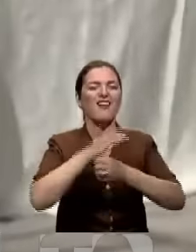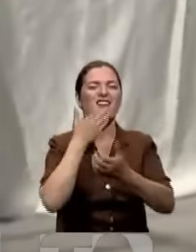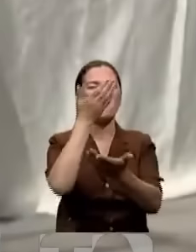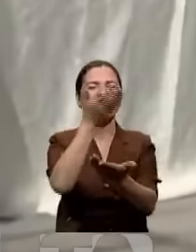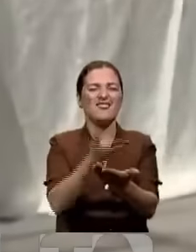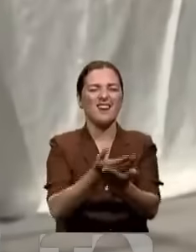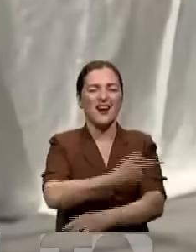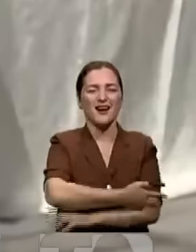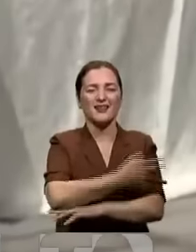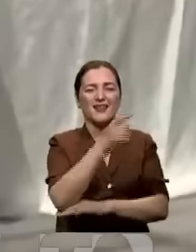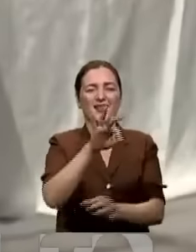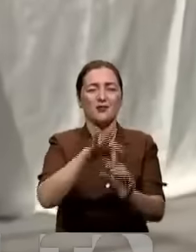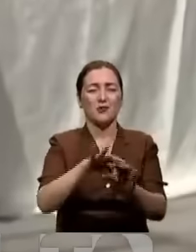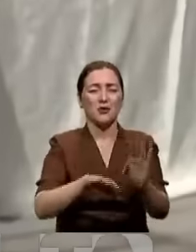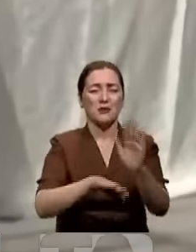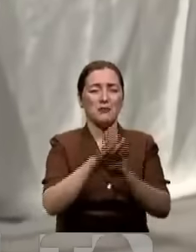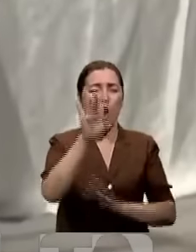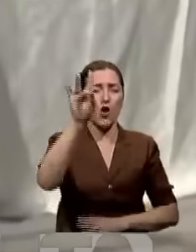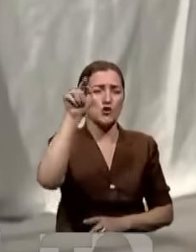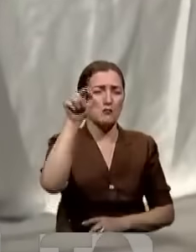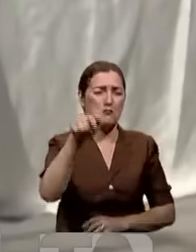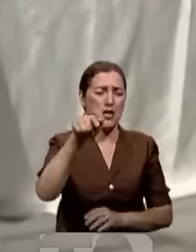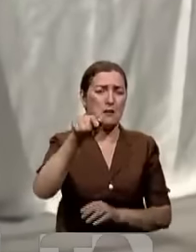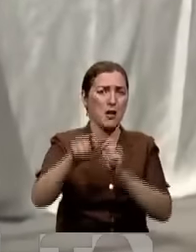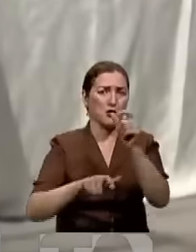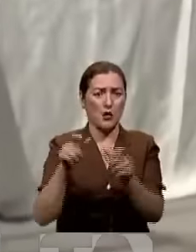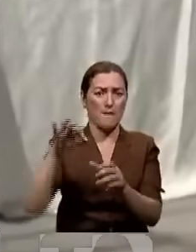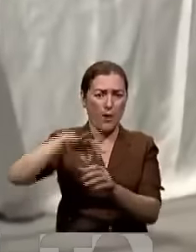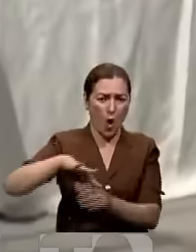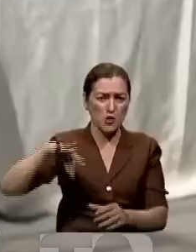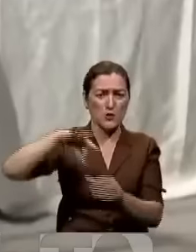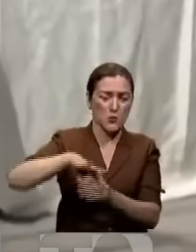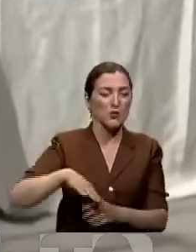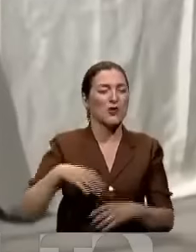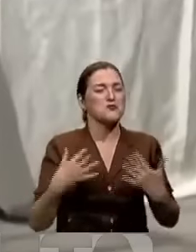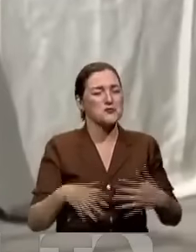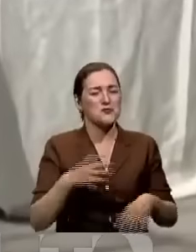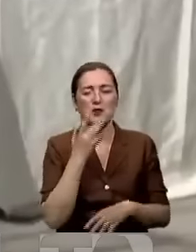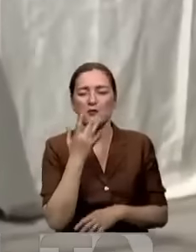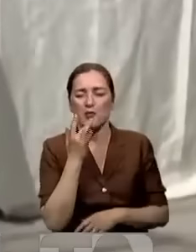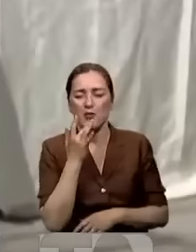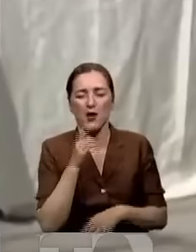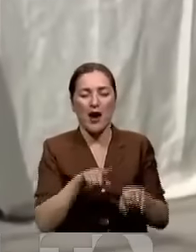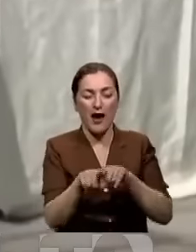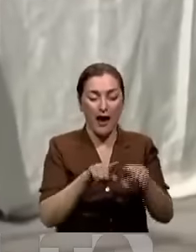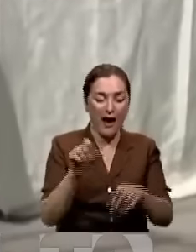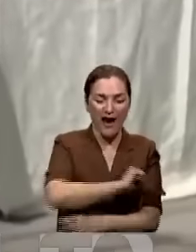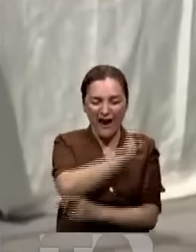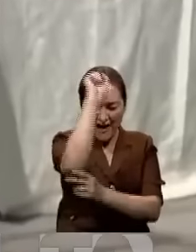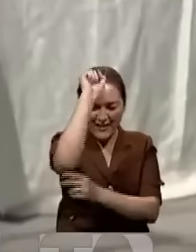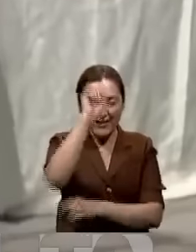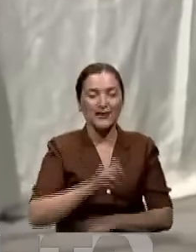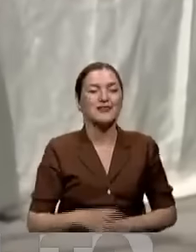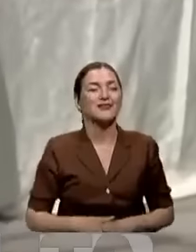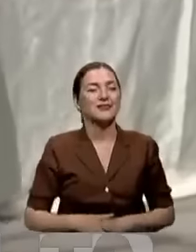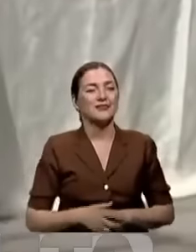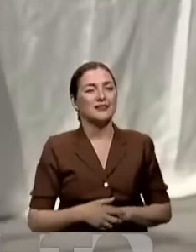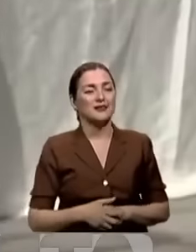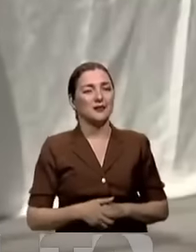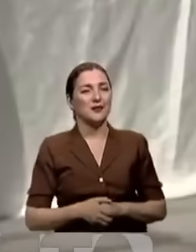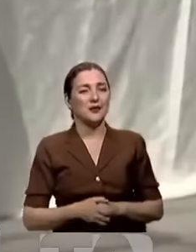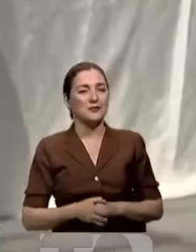que se abrió al público, más de 8,000 personas votaron para elegir a la ganadora de este concurso, a la